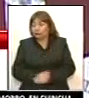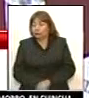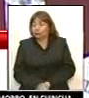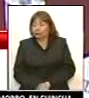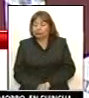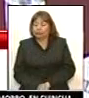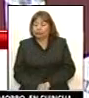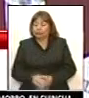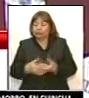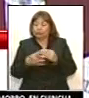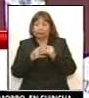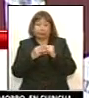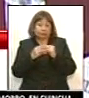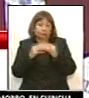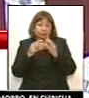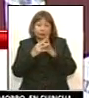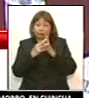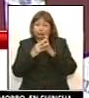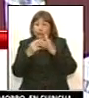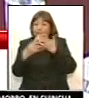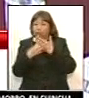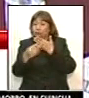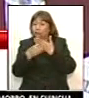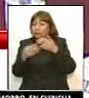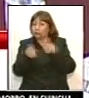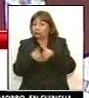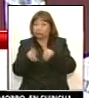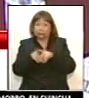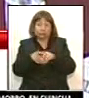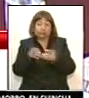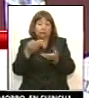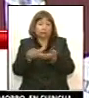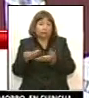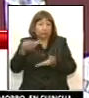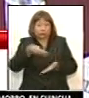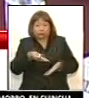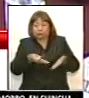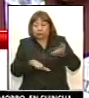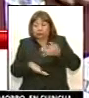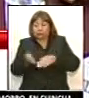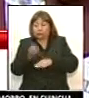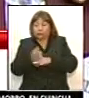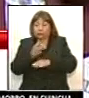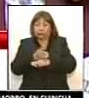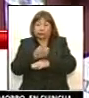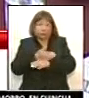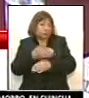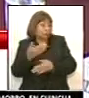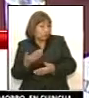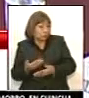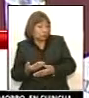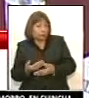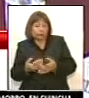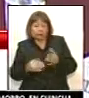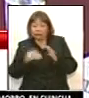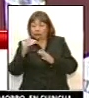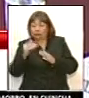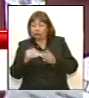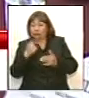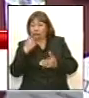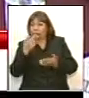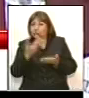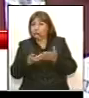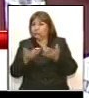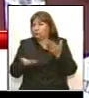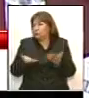exacta, ¿no? O sea, no es igual. Entonces, el movimiento de personas contribuye al crecimiento. Y hay cifras, ¿no? Las cifras que tenemos es que más